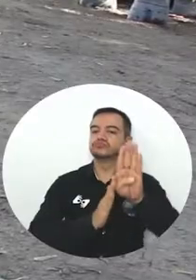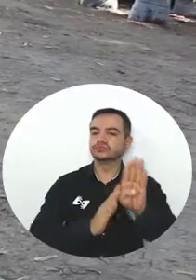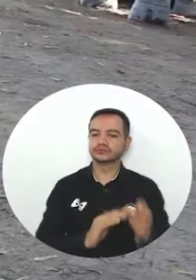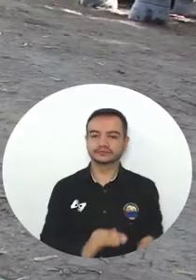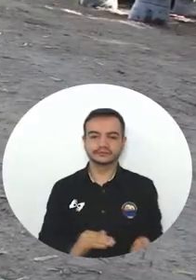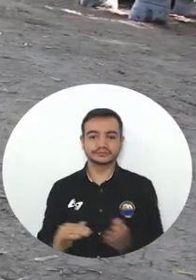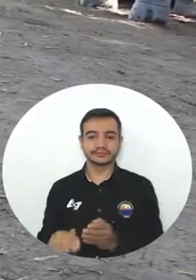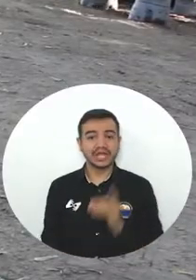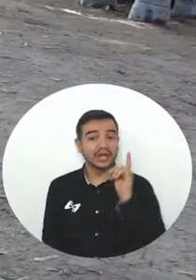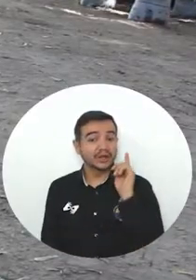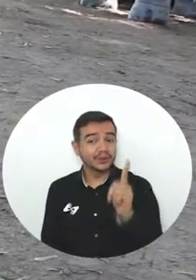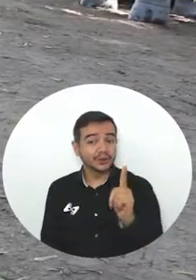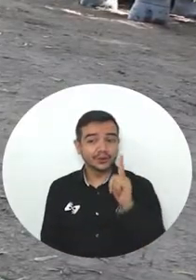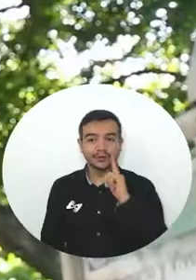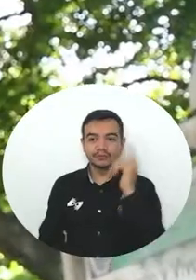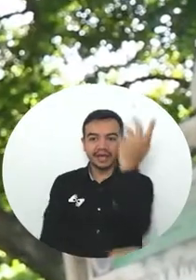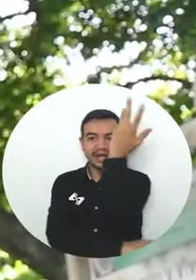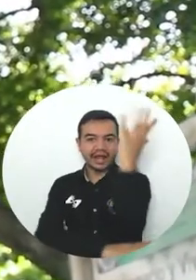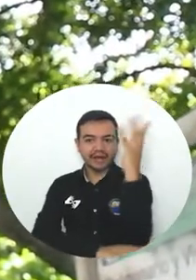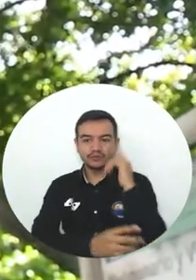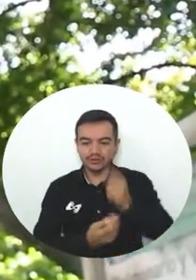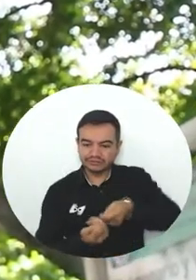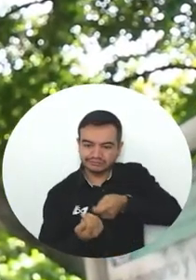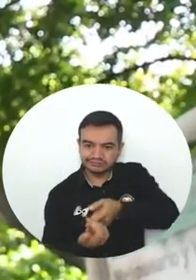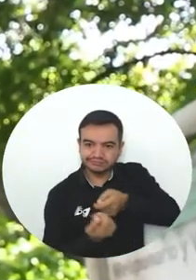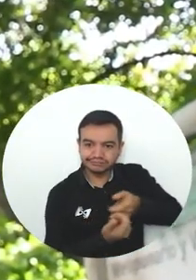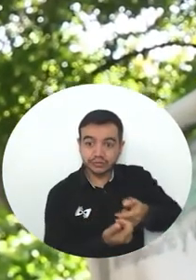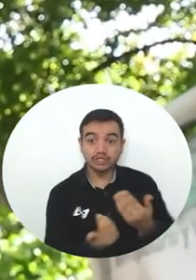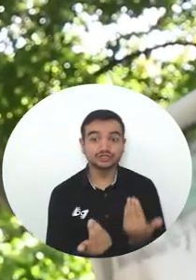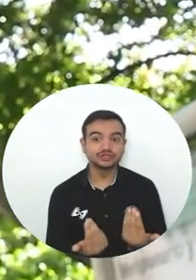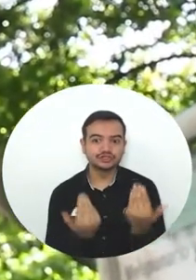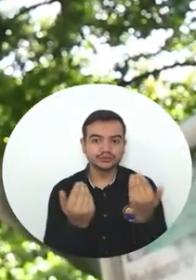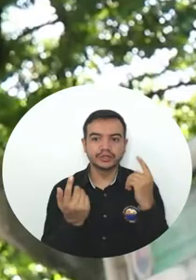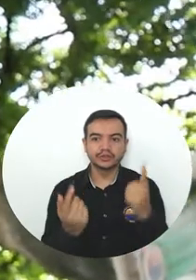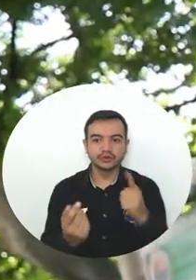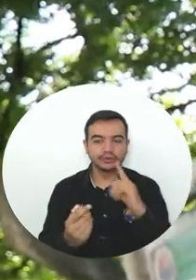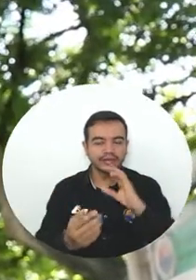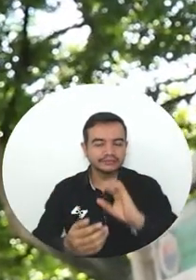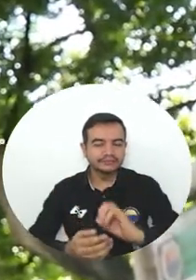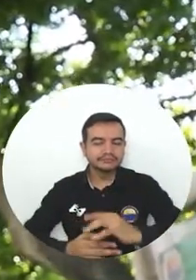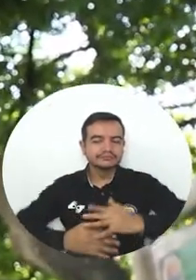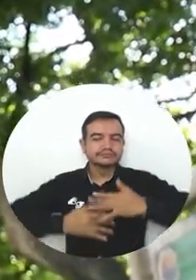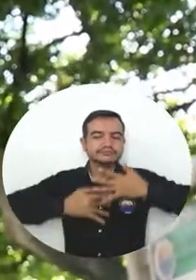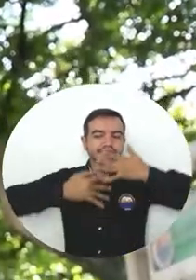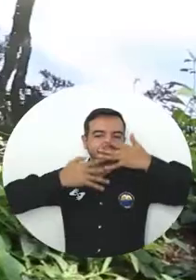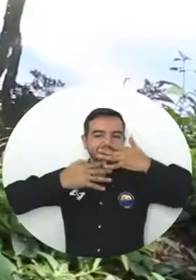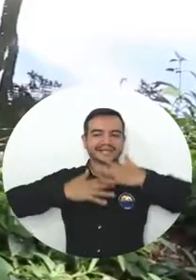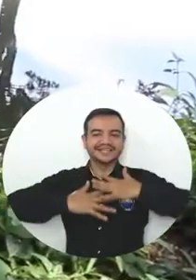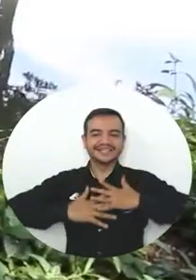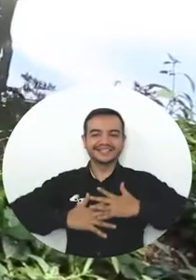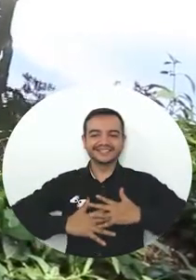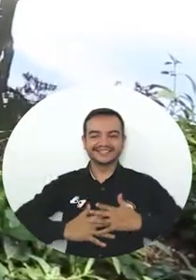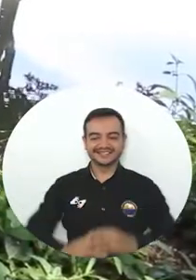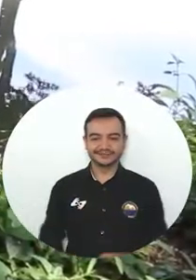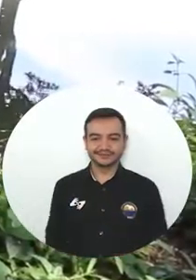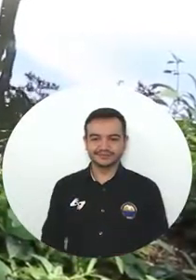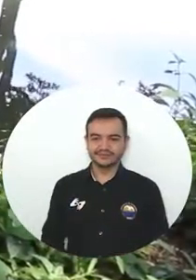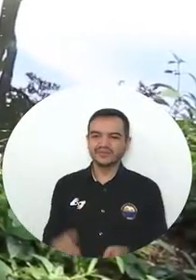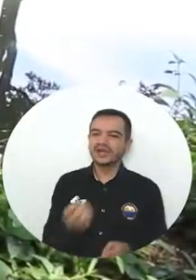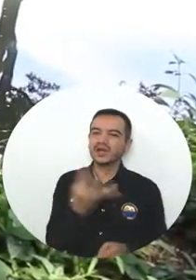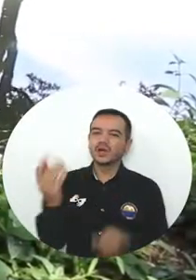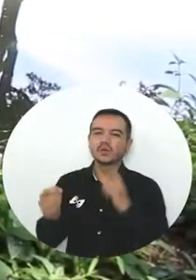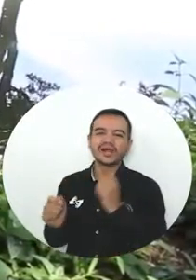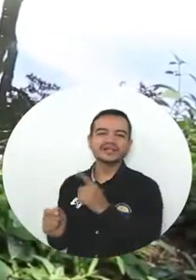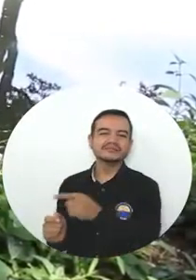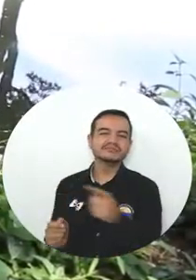camino. Porque sembrar matas y árboles es muy bueno porque dan oxígeno. Los ejemplares plantados